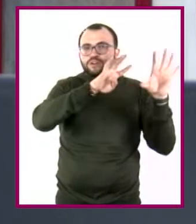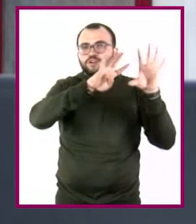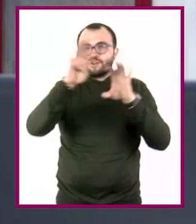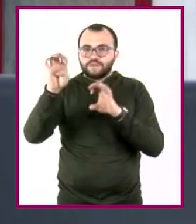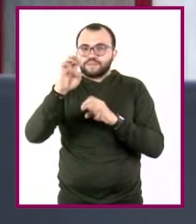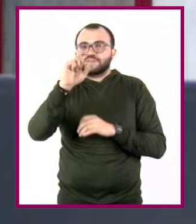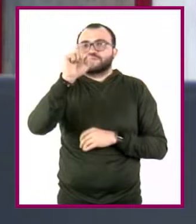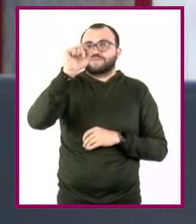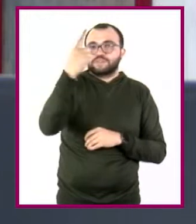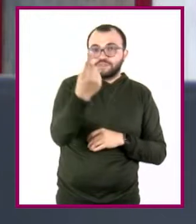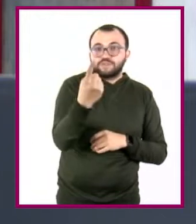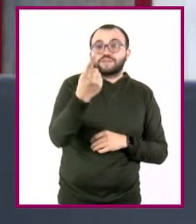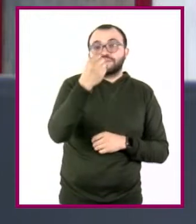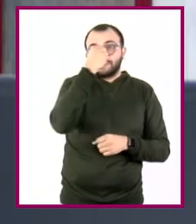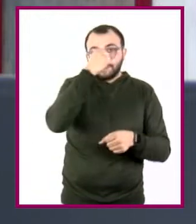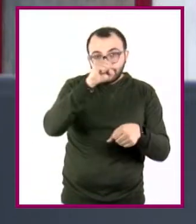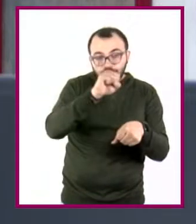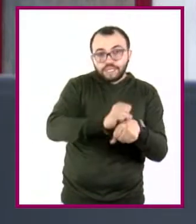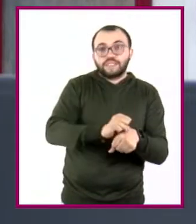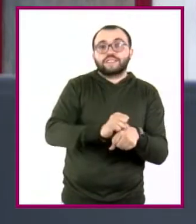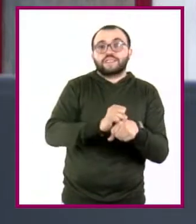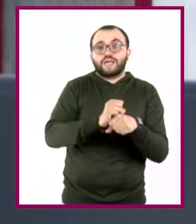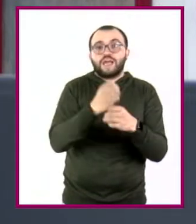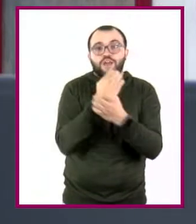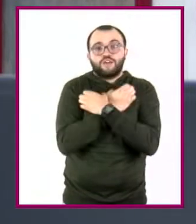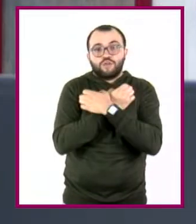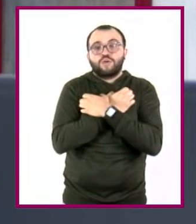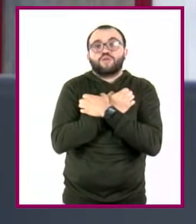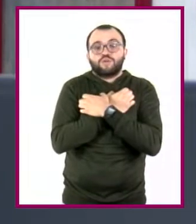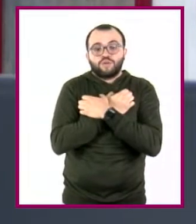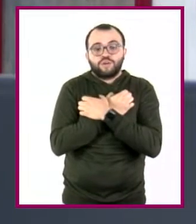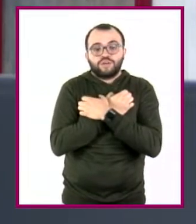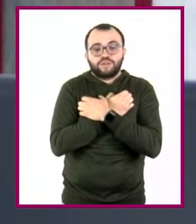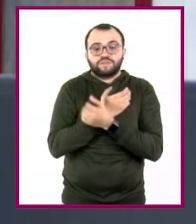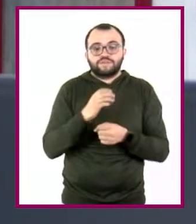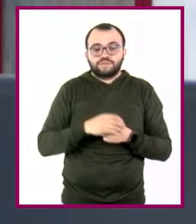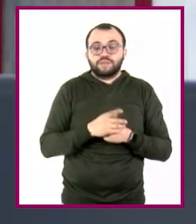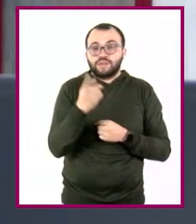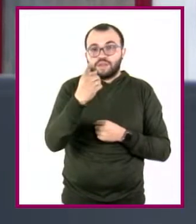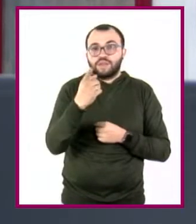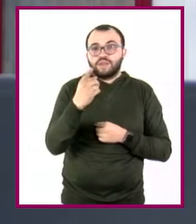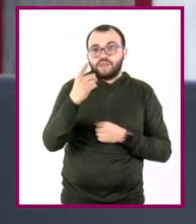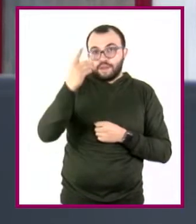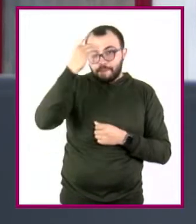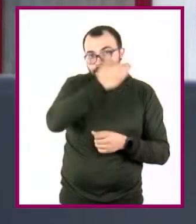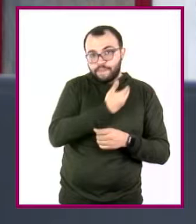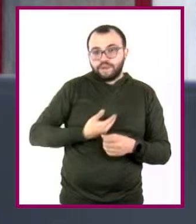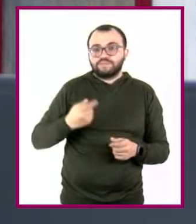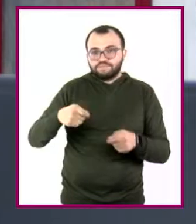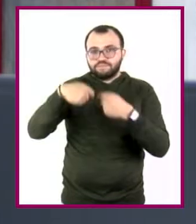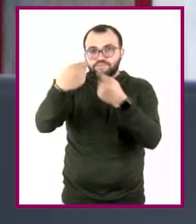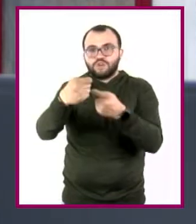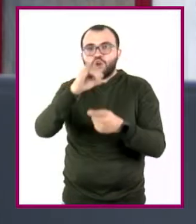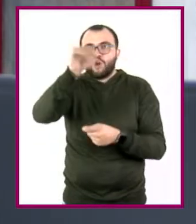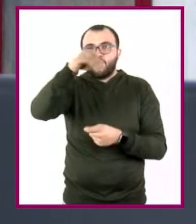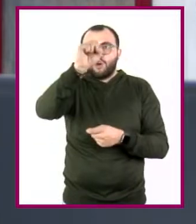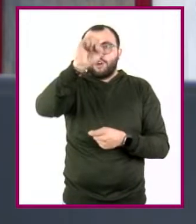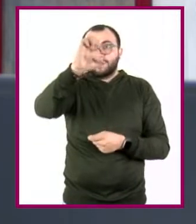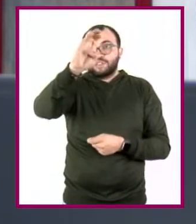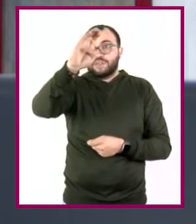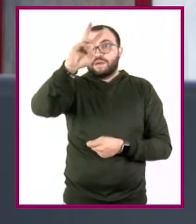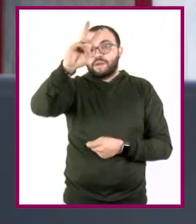se establece la Secretaría de Educación Pública. El presidente Álvaro Obregón nombra a José Vasconcelos Calderón como su primer